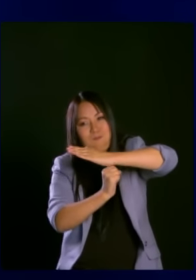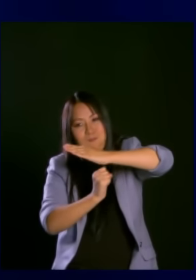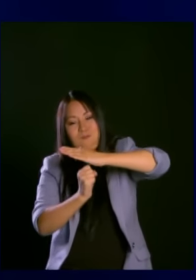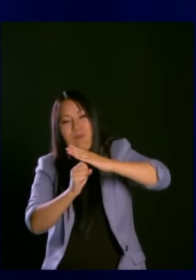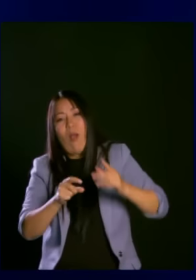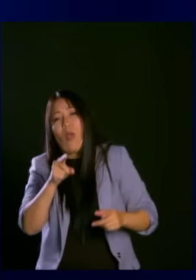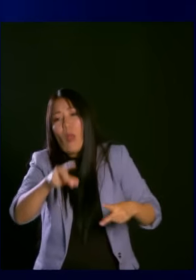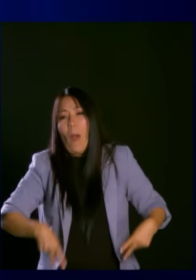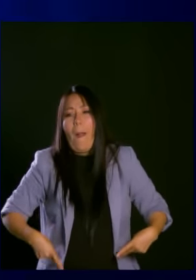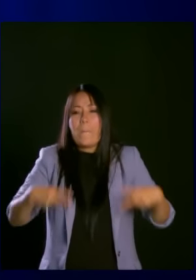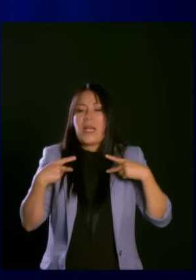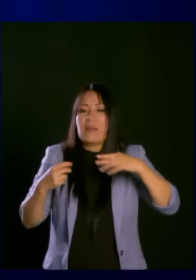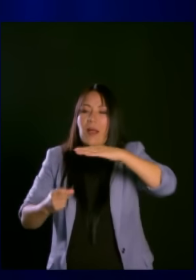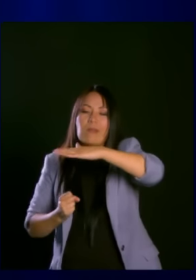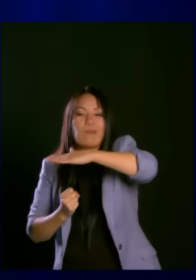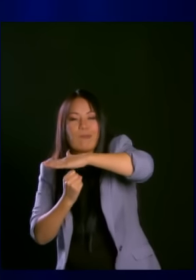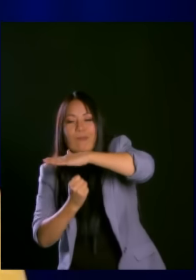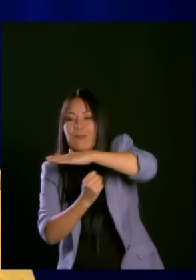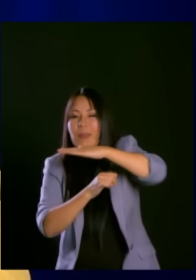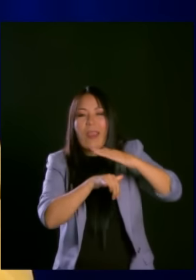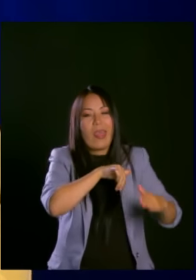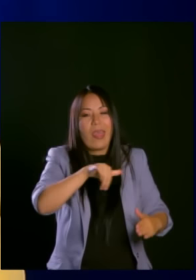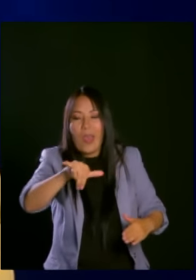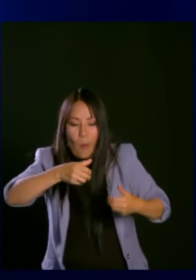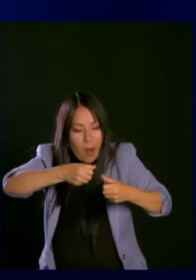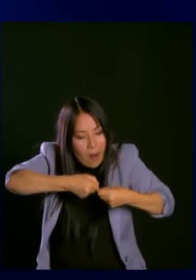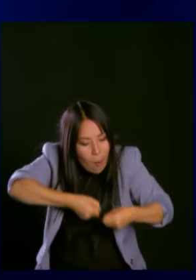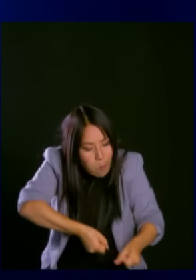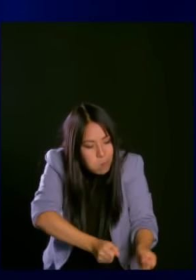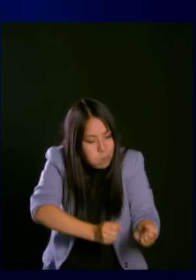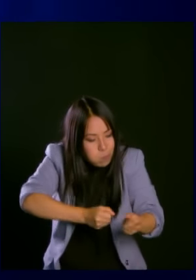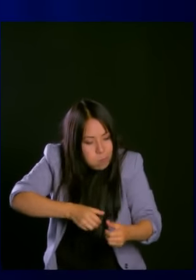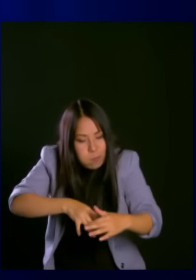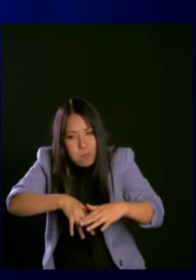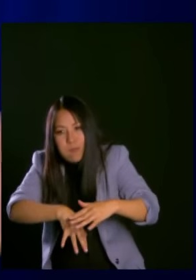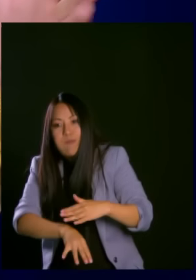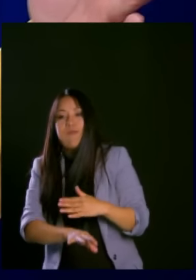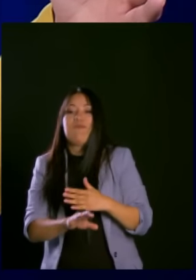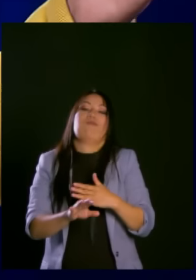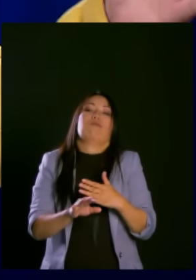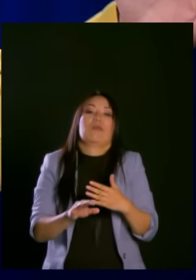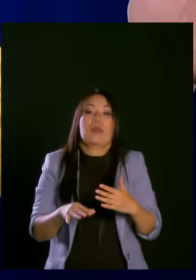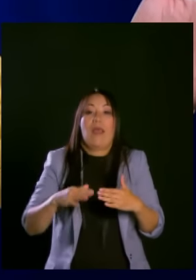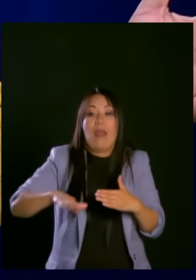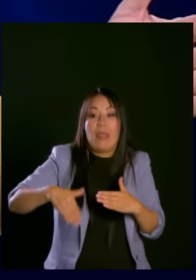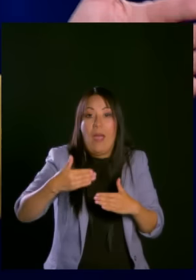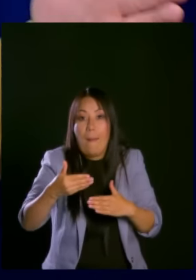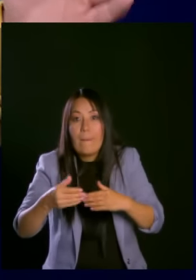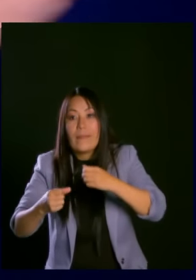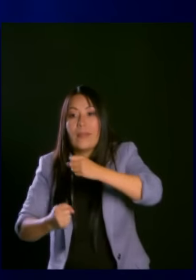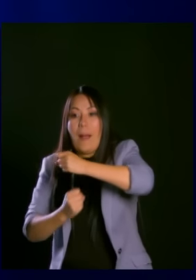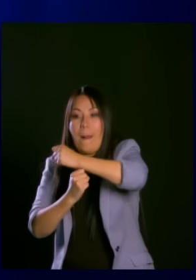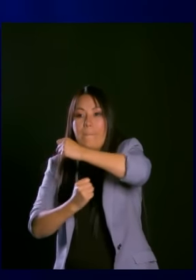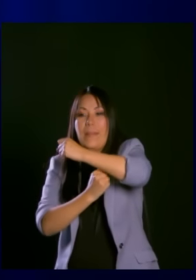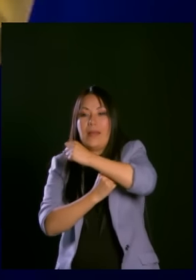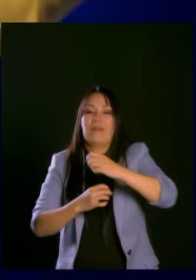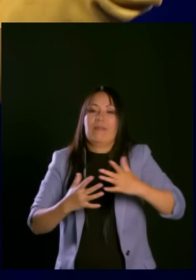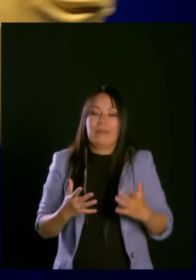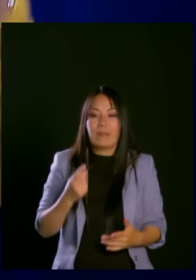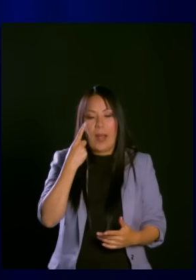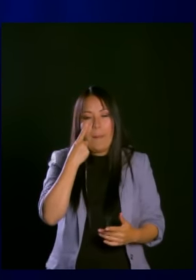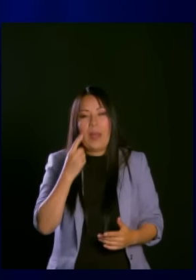que seguir cavando si decís que lo que Dios tiene para tu vida es grande. Este hombre dice acá, Jesús dice acá, nadie va a